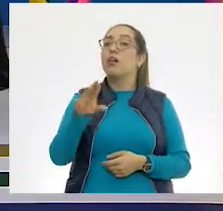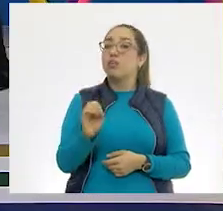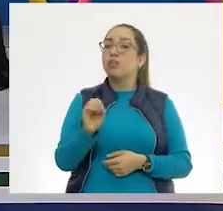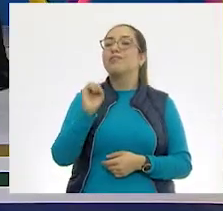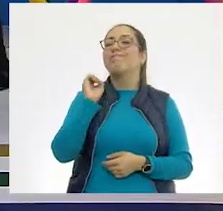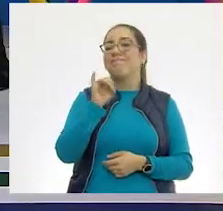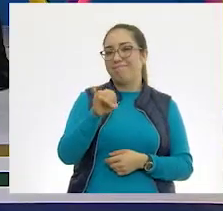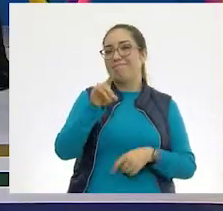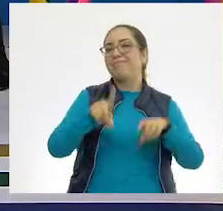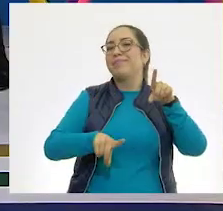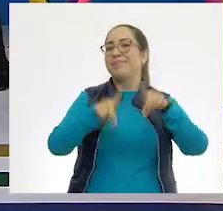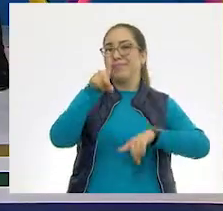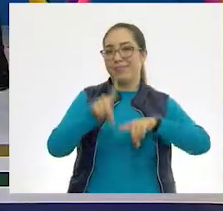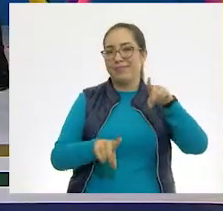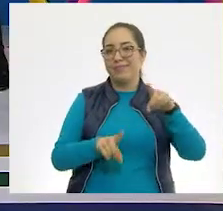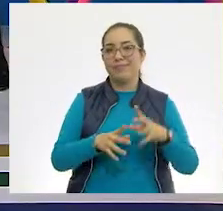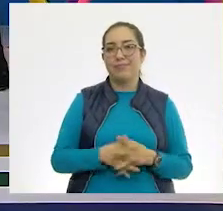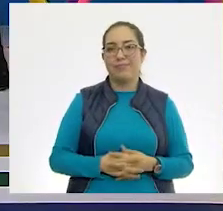Ok.